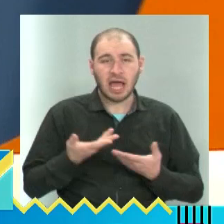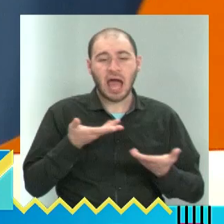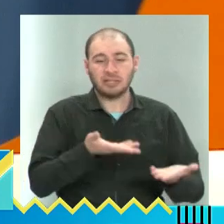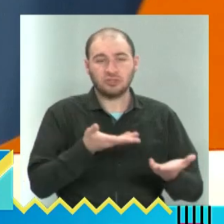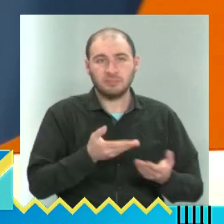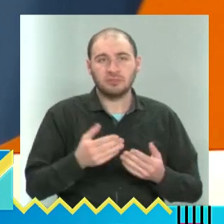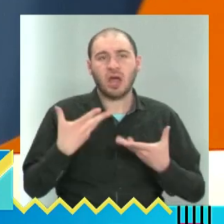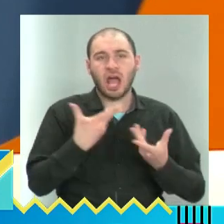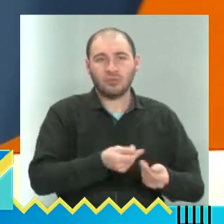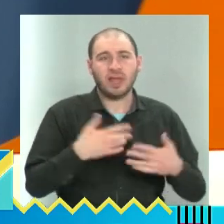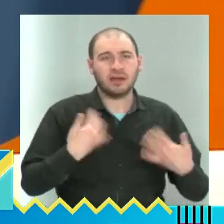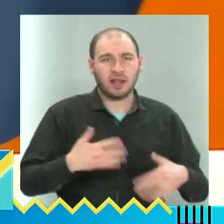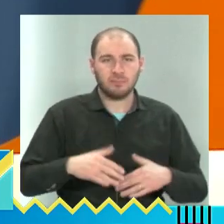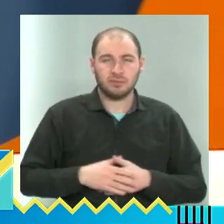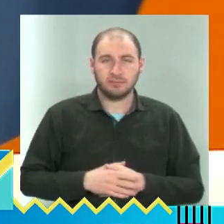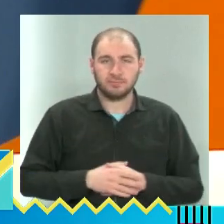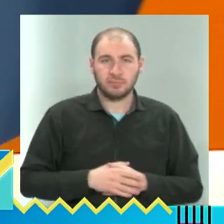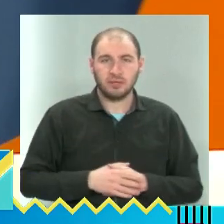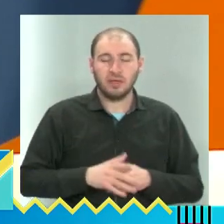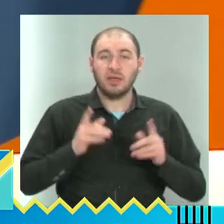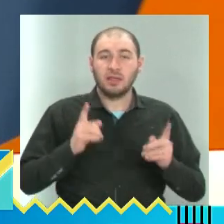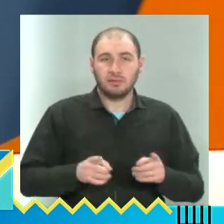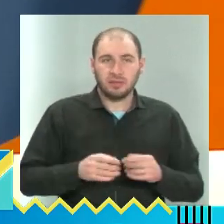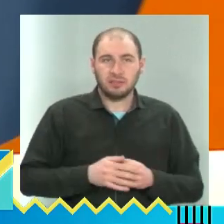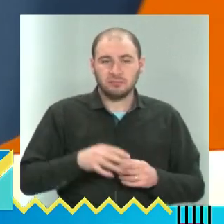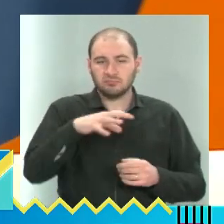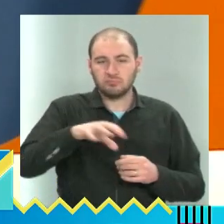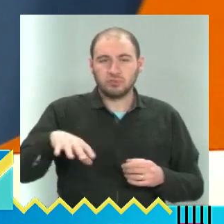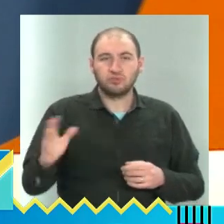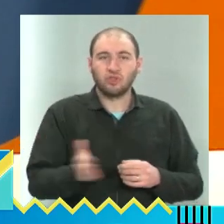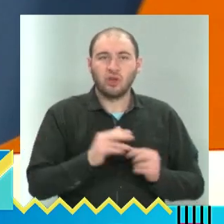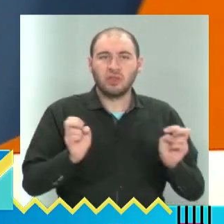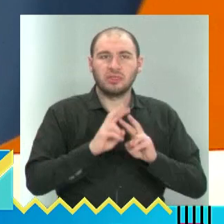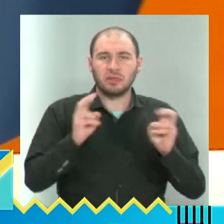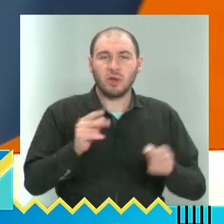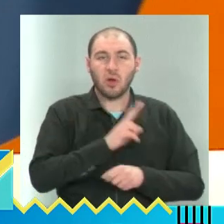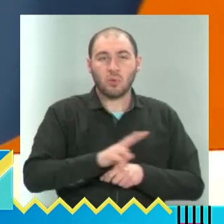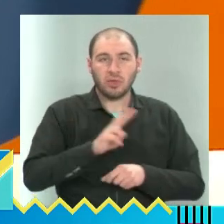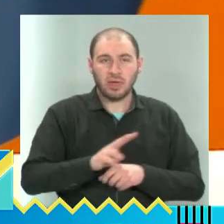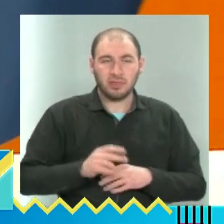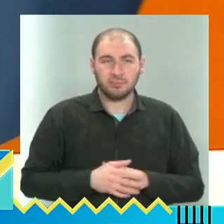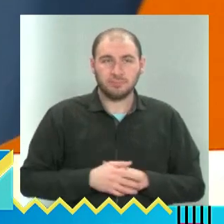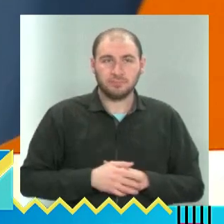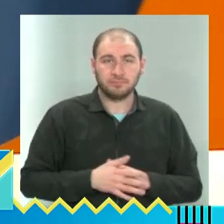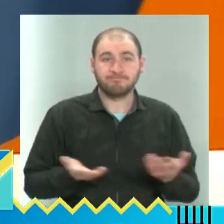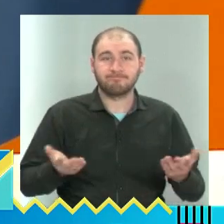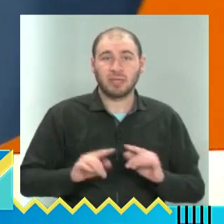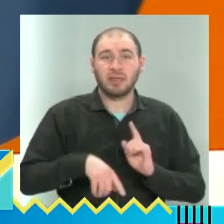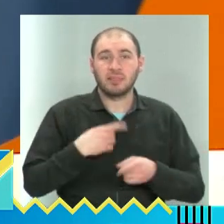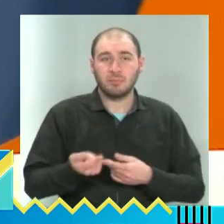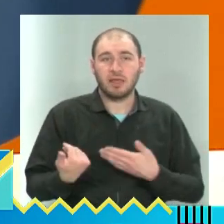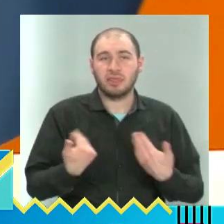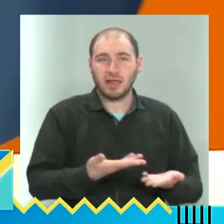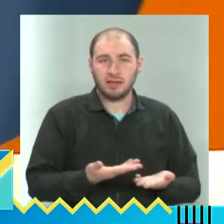asesoramiento y contención inmediata, y bueno, y activar por ahí todos los circuitos que tienen que ver con la protección y bueno, y luego la